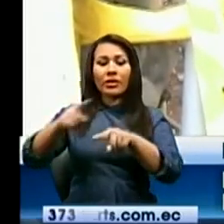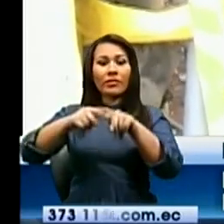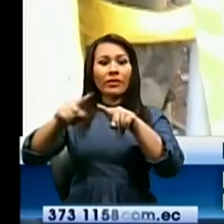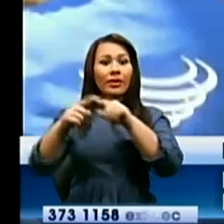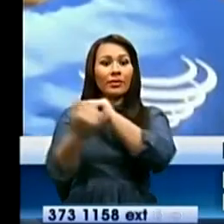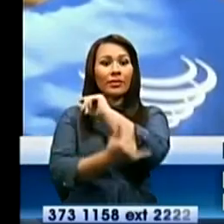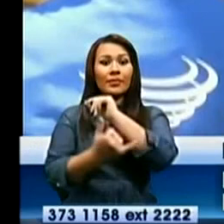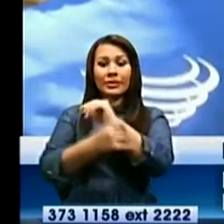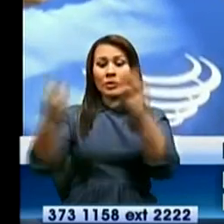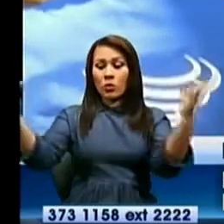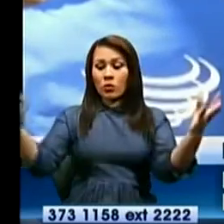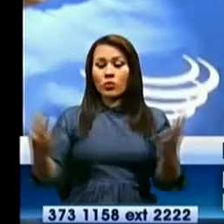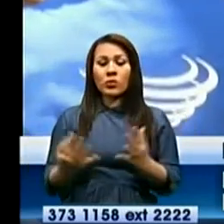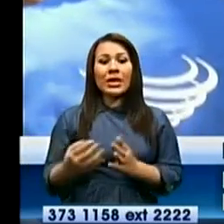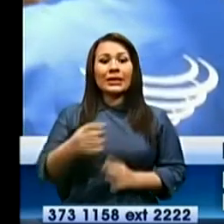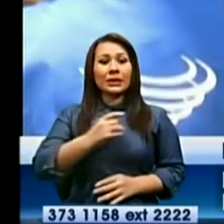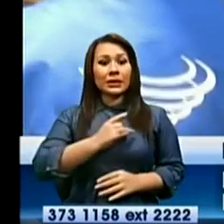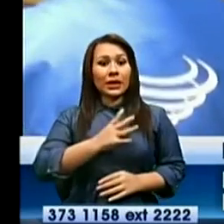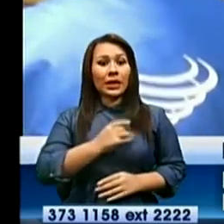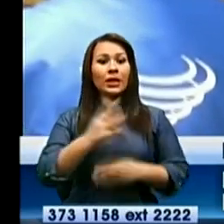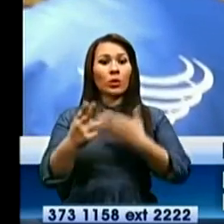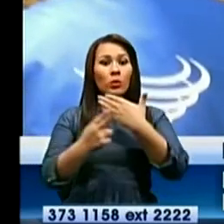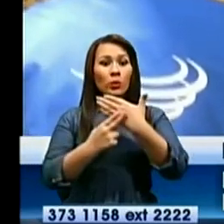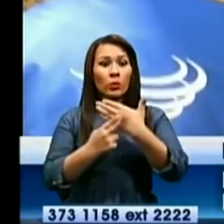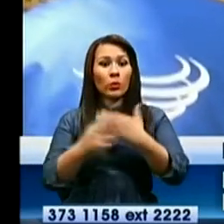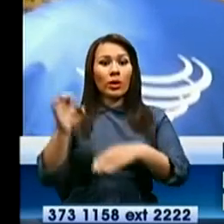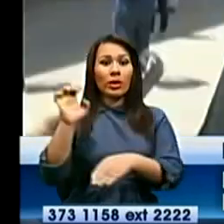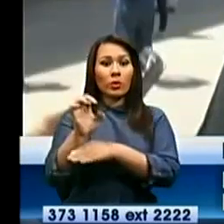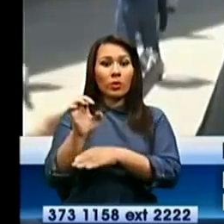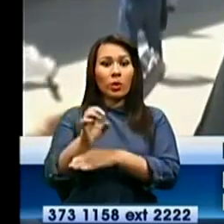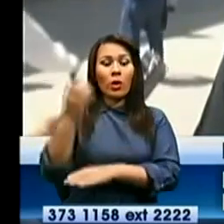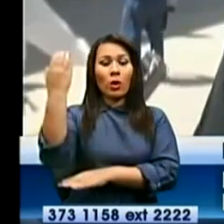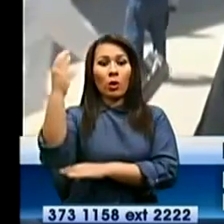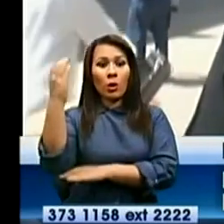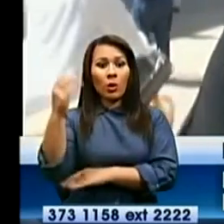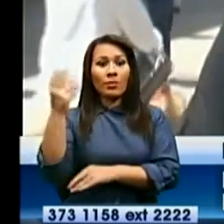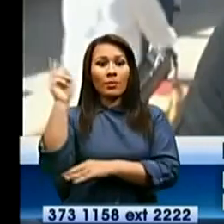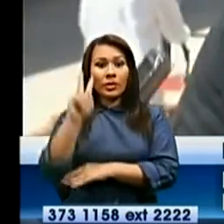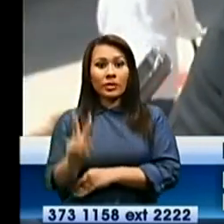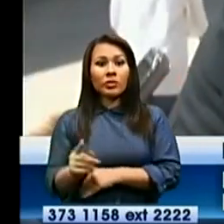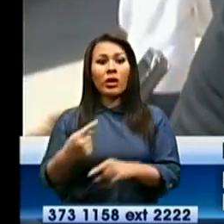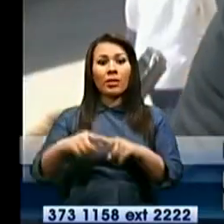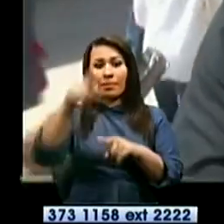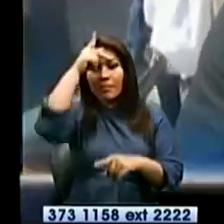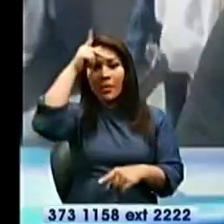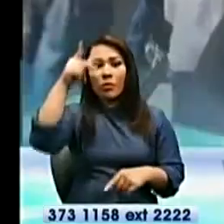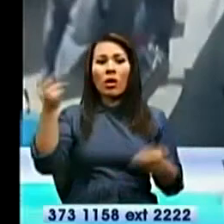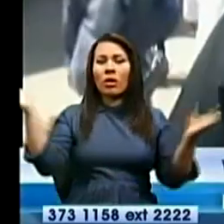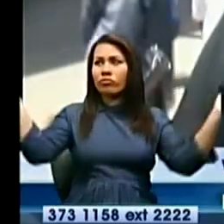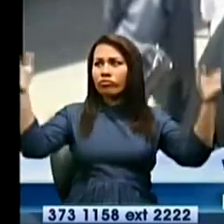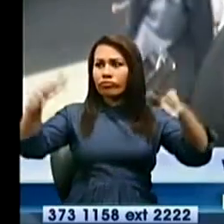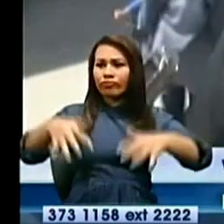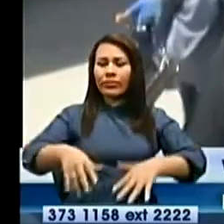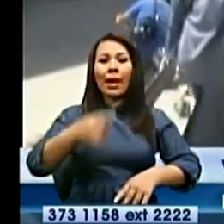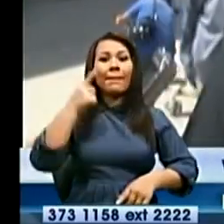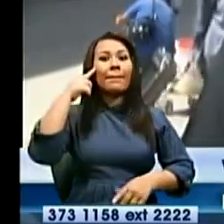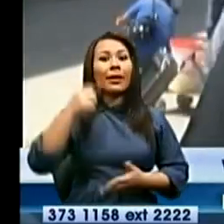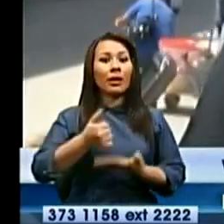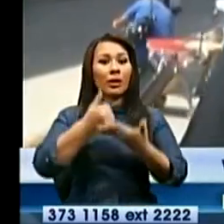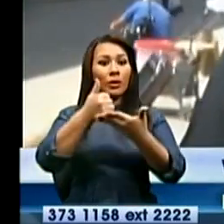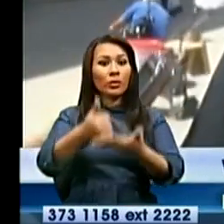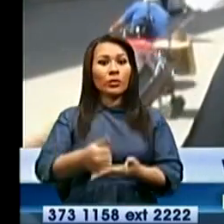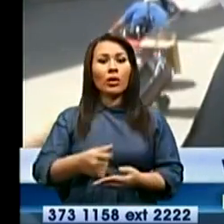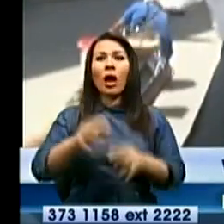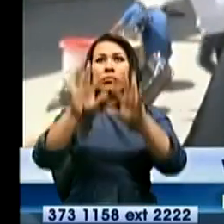todos estamos acá en representación de lo que tiene que ver con el país que está vinculado a la gestión